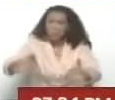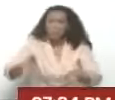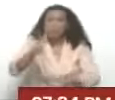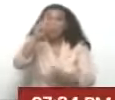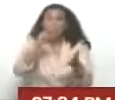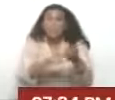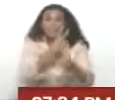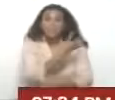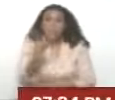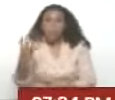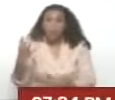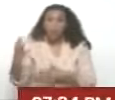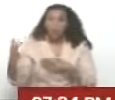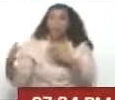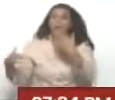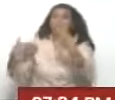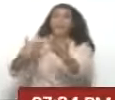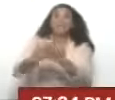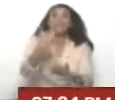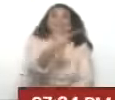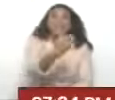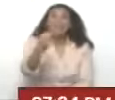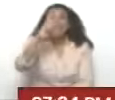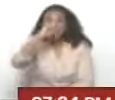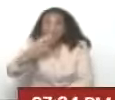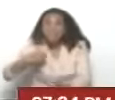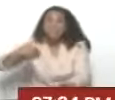2024, exactamente, 30 años después,